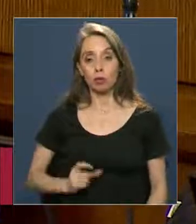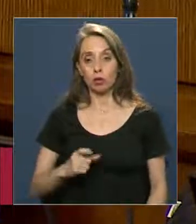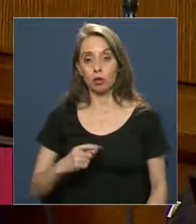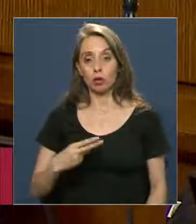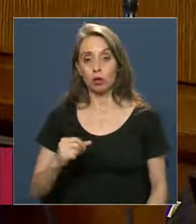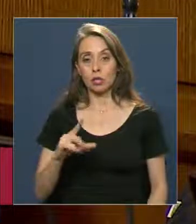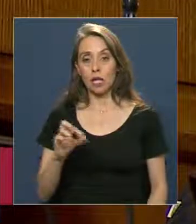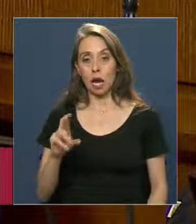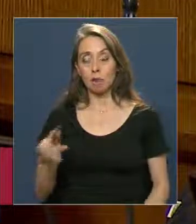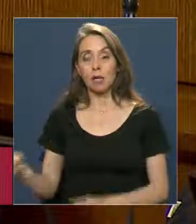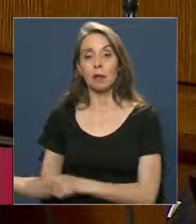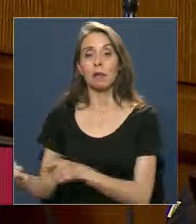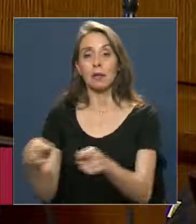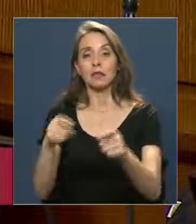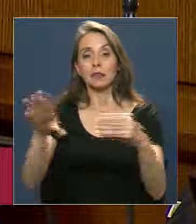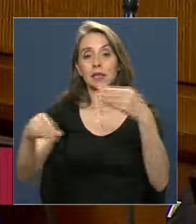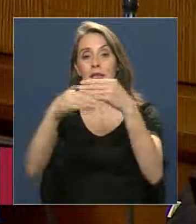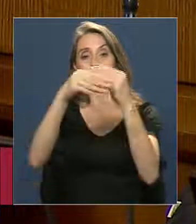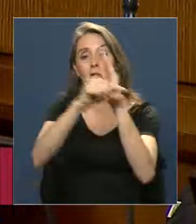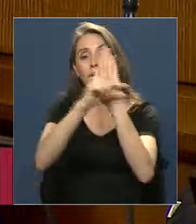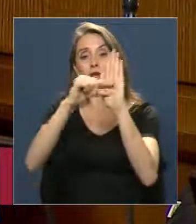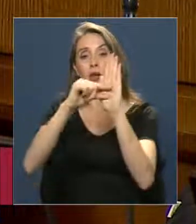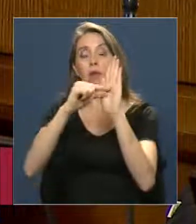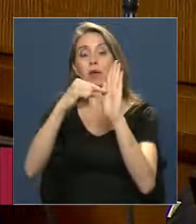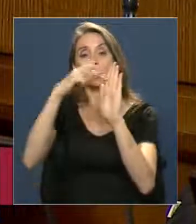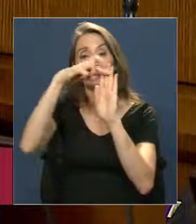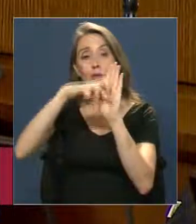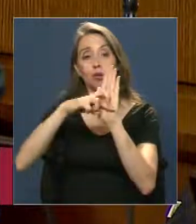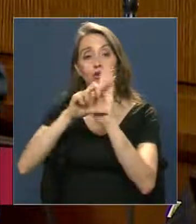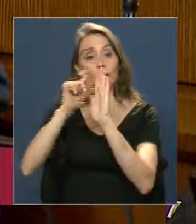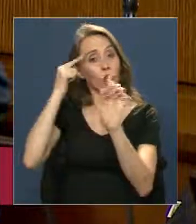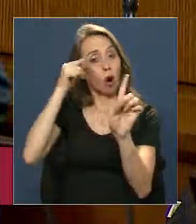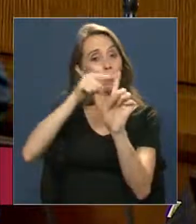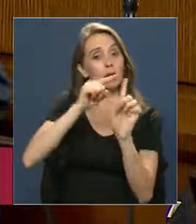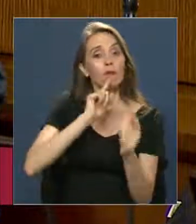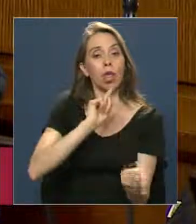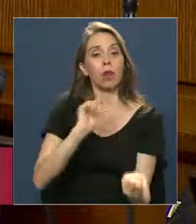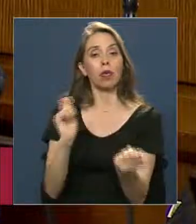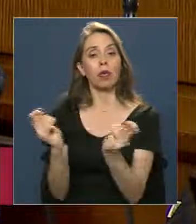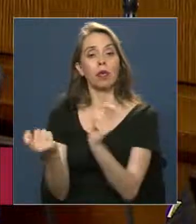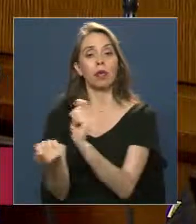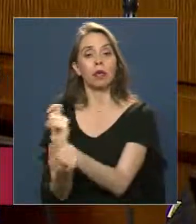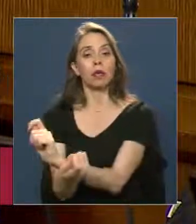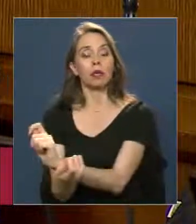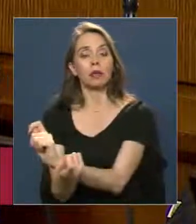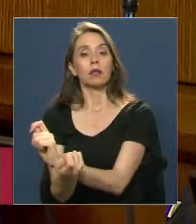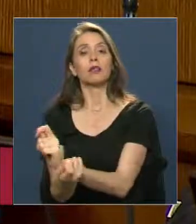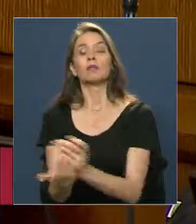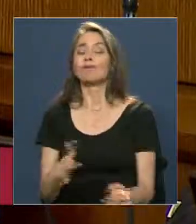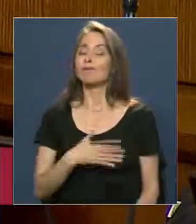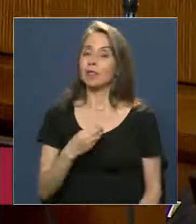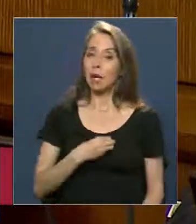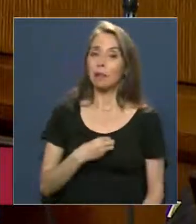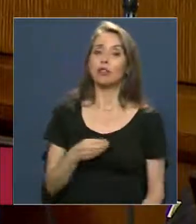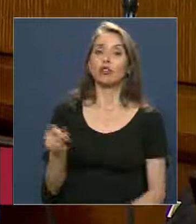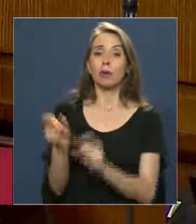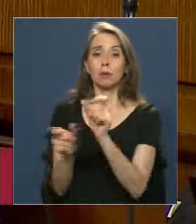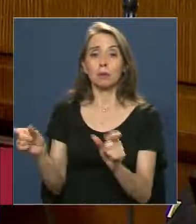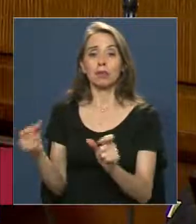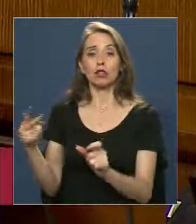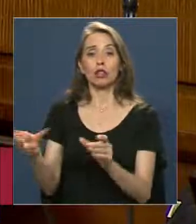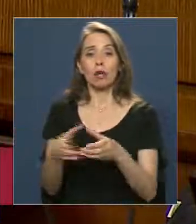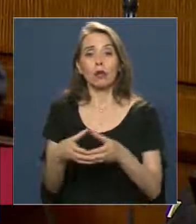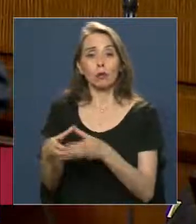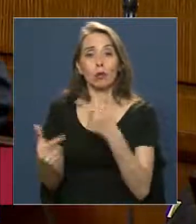presenten indicaciones que pretendan desnaturalizar este proyecto. Lo lamento, porque uno entiende que la derecha puede tener, ¿no es cierto?,